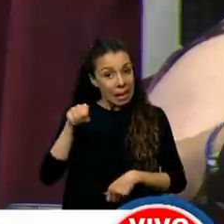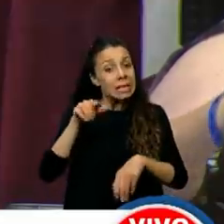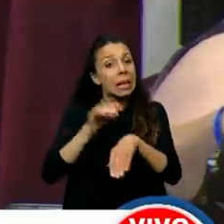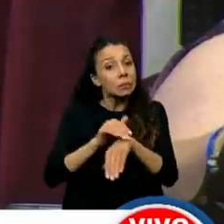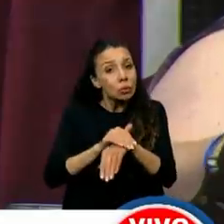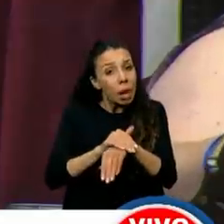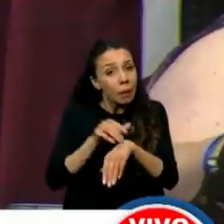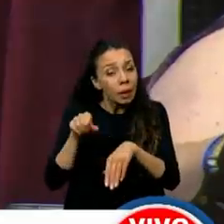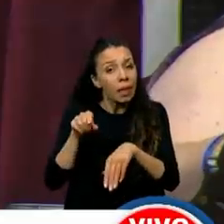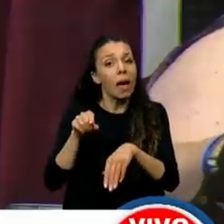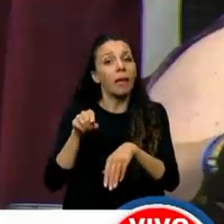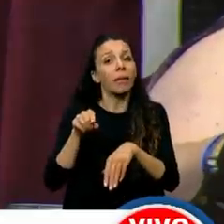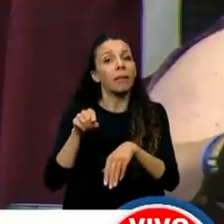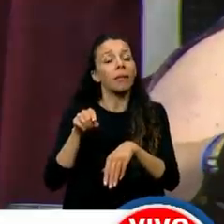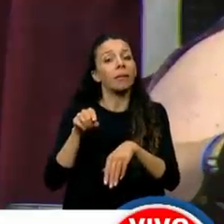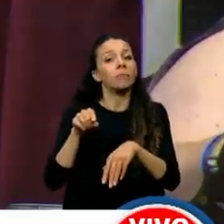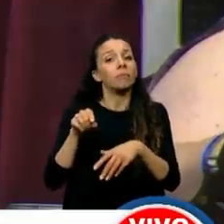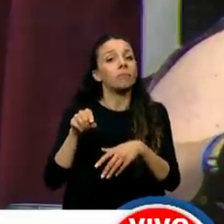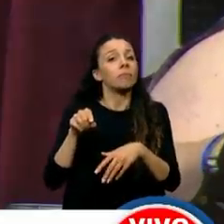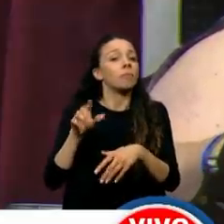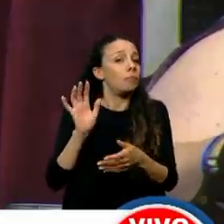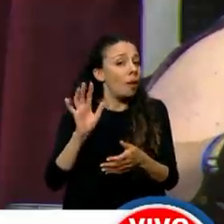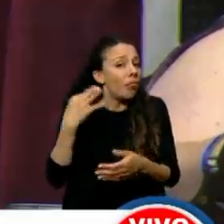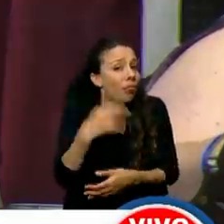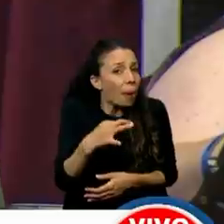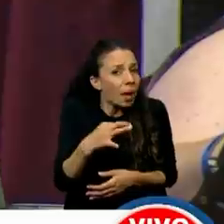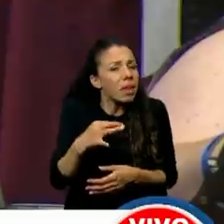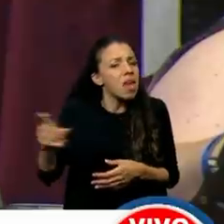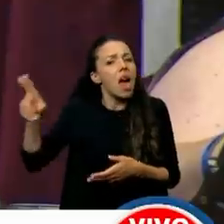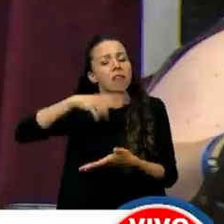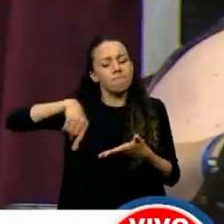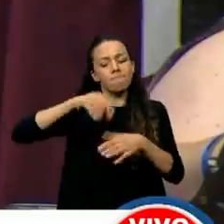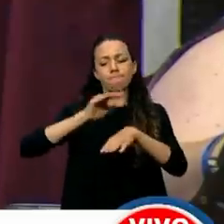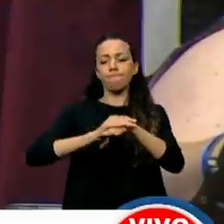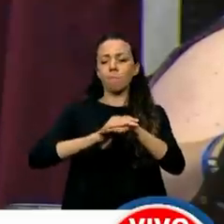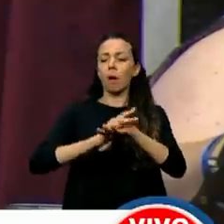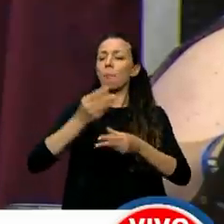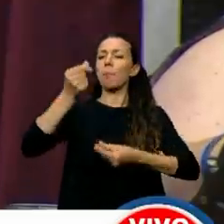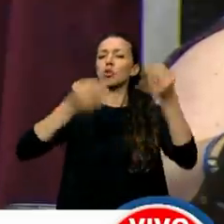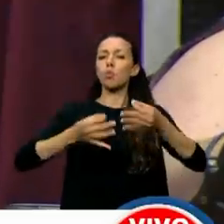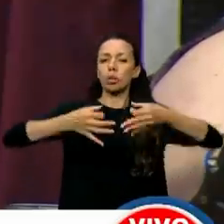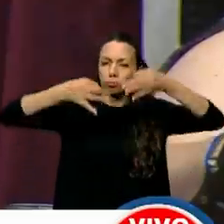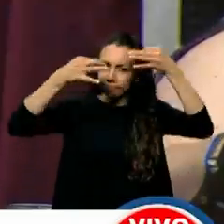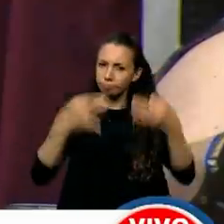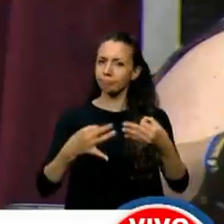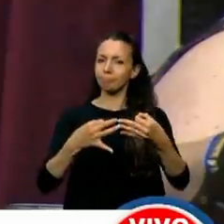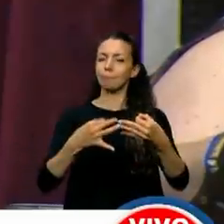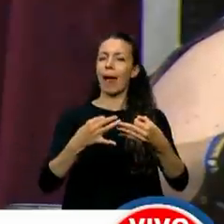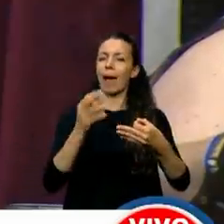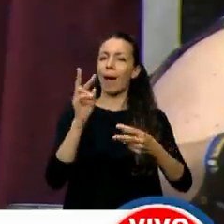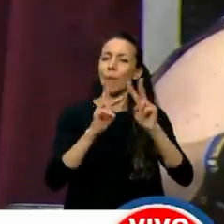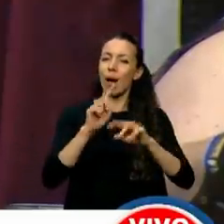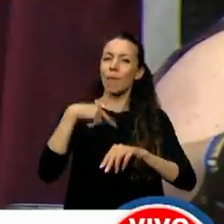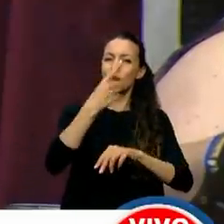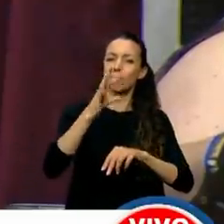obligaría a presentar un presupuesto razonable para el próximo año pero sin embargo lo que